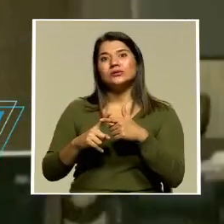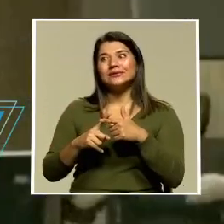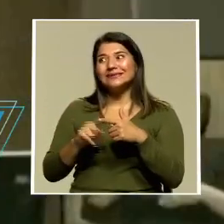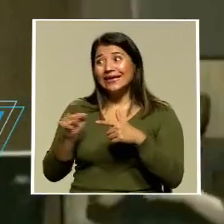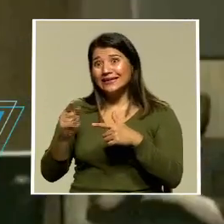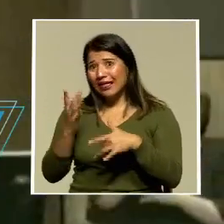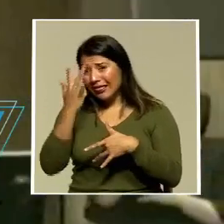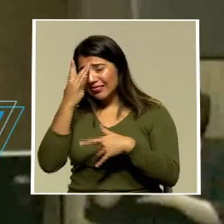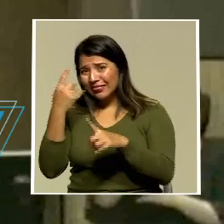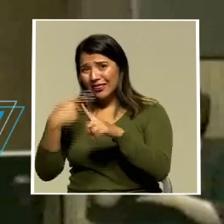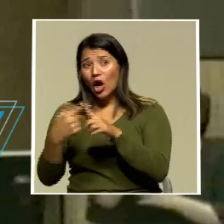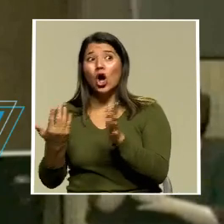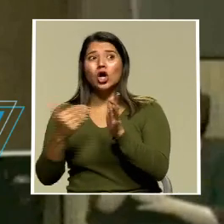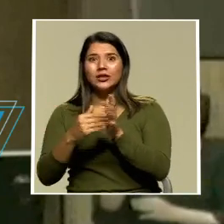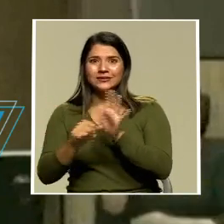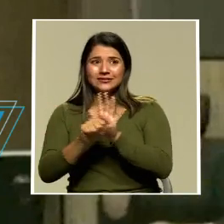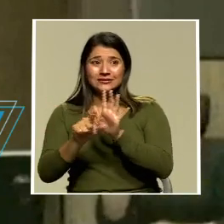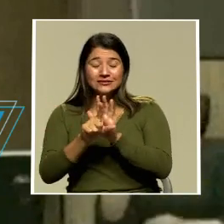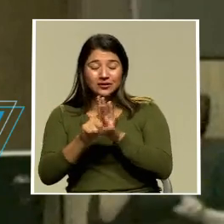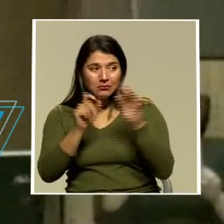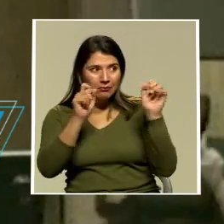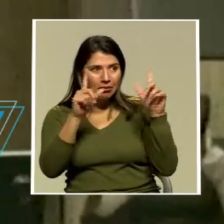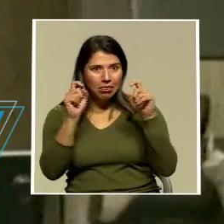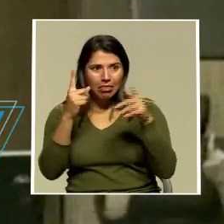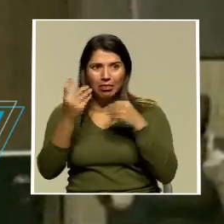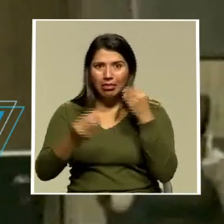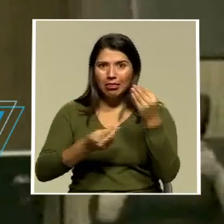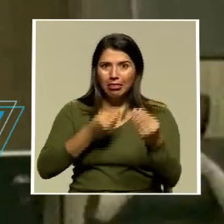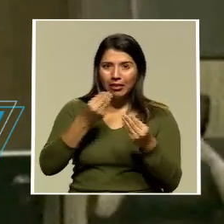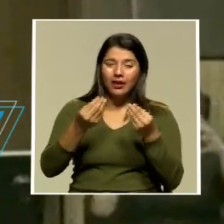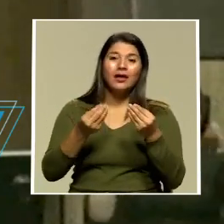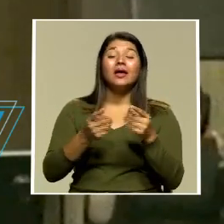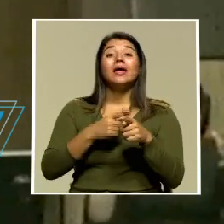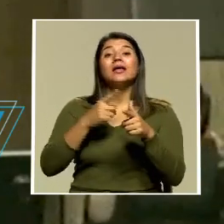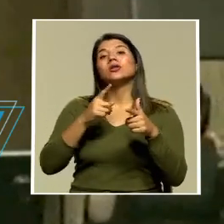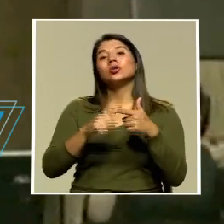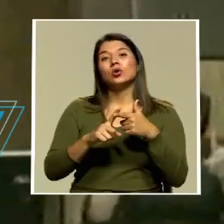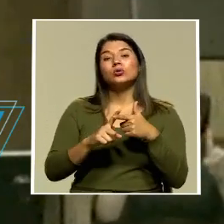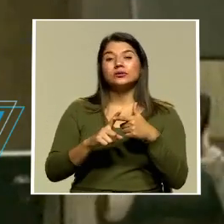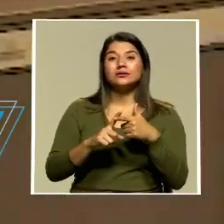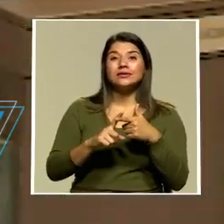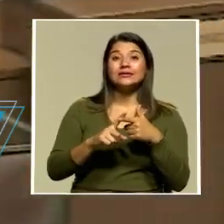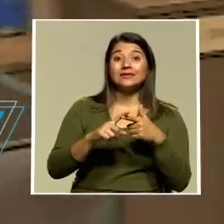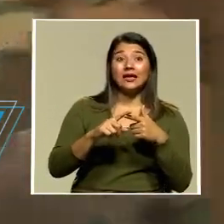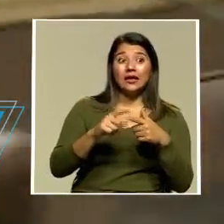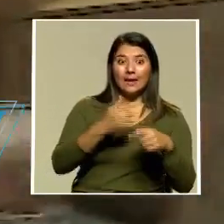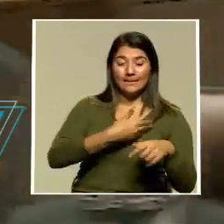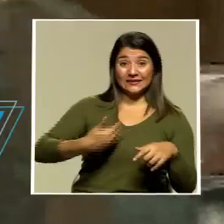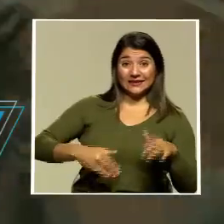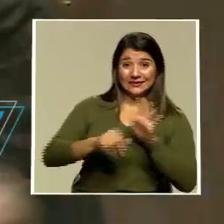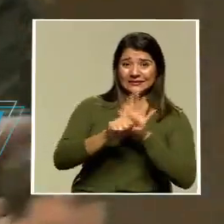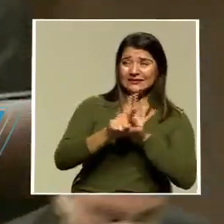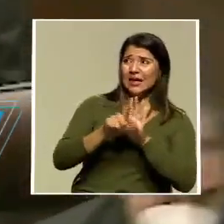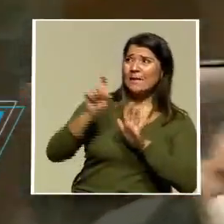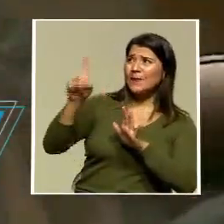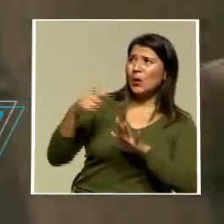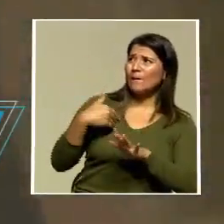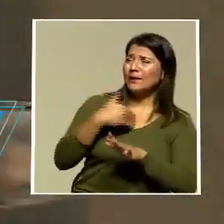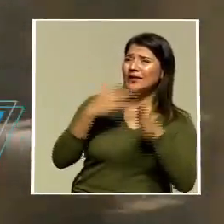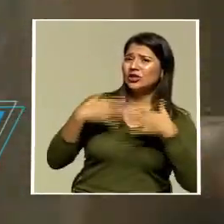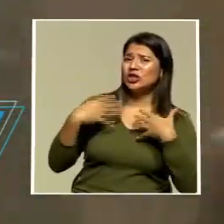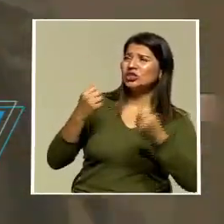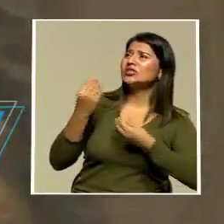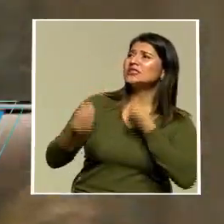una vez más en el Congreso y tras la consulta de cómo proceder de Hernández al ministro de Salud, Daniel Salas, se decidió enviar a los